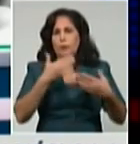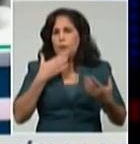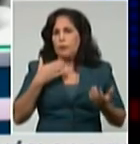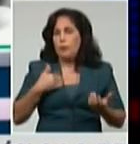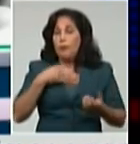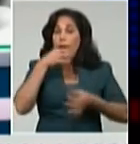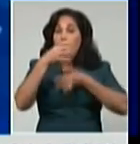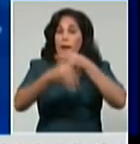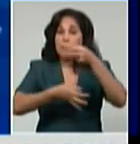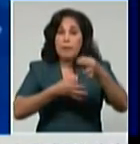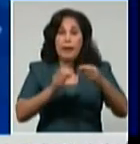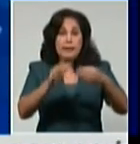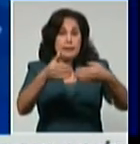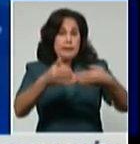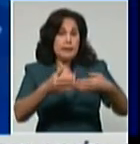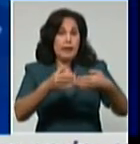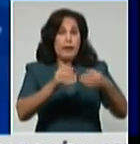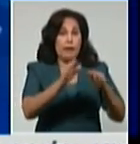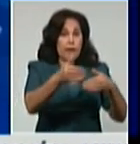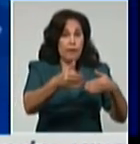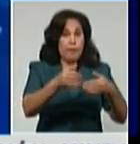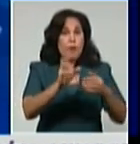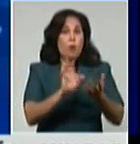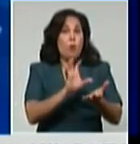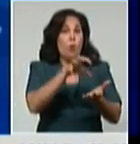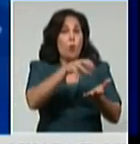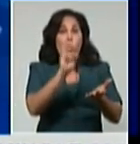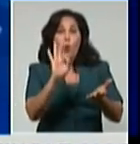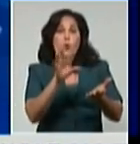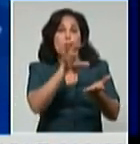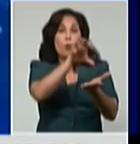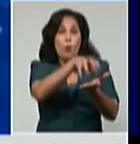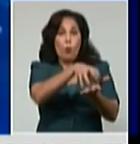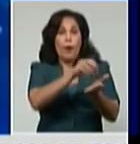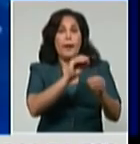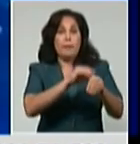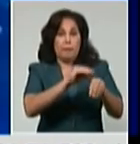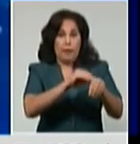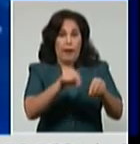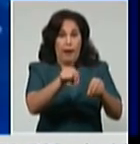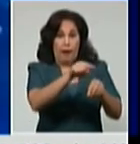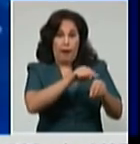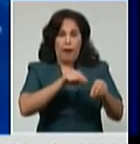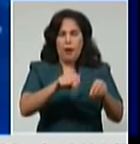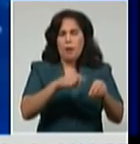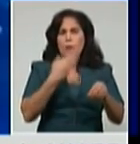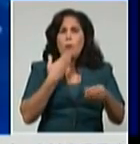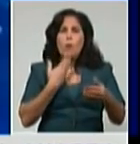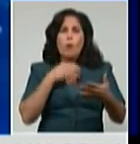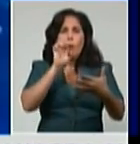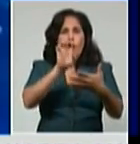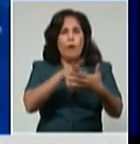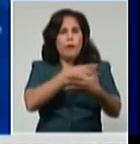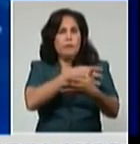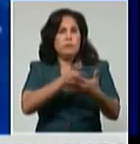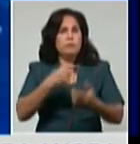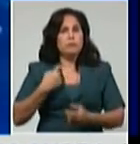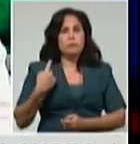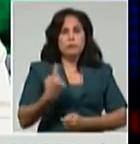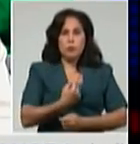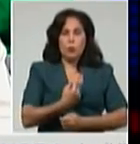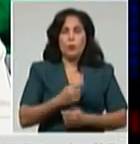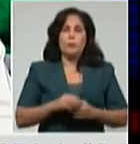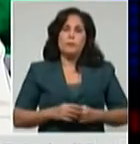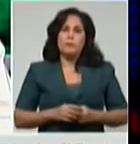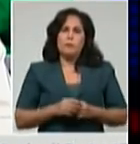del cierre de 8 eventos de transmisión local, pero ¿cómo se ha comportado la estadística global? Hemos tenido